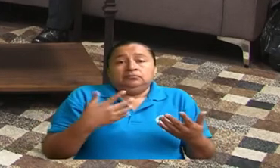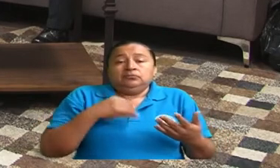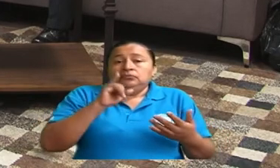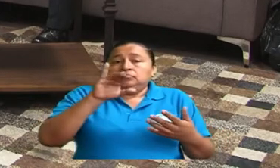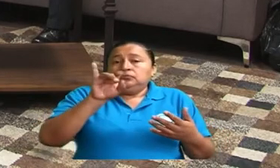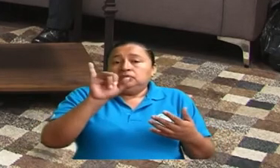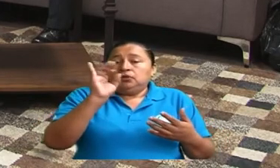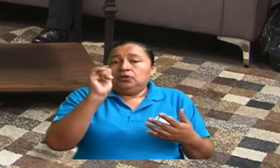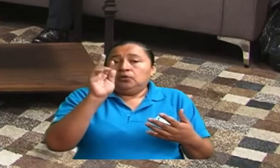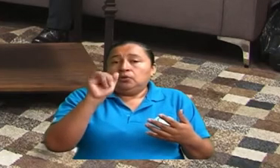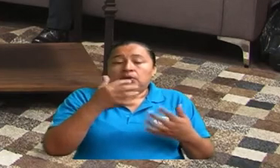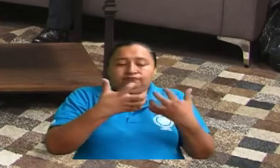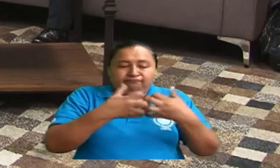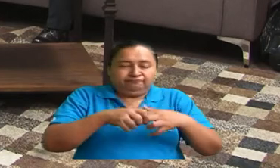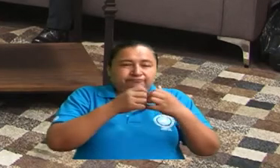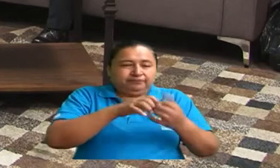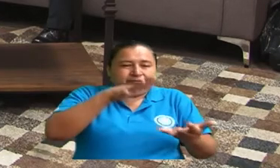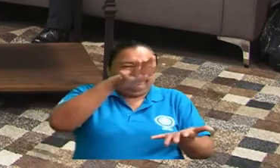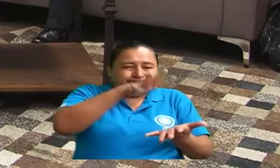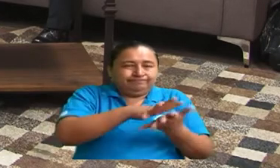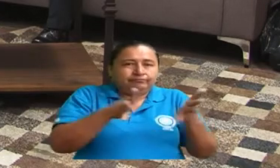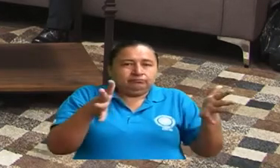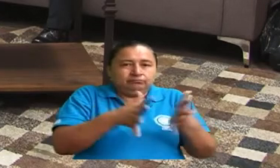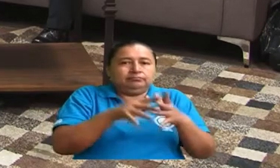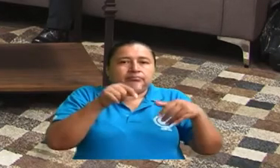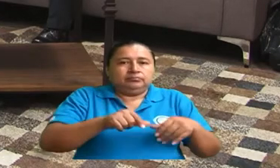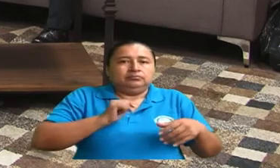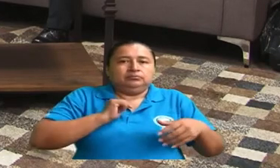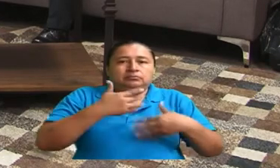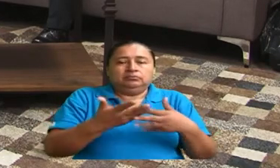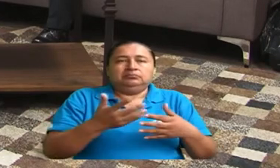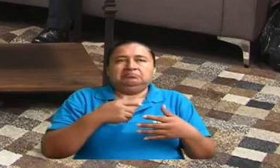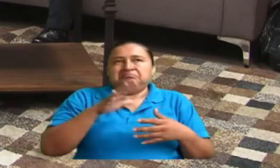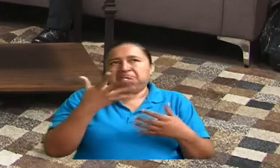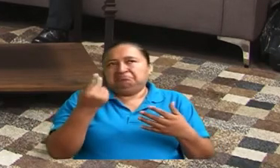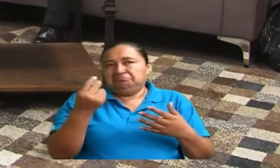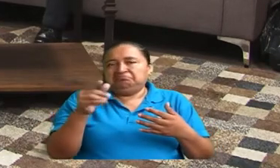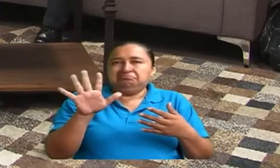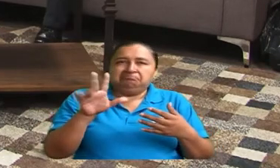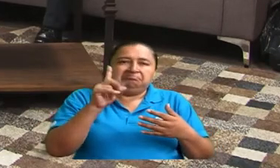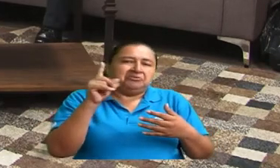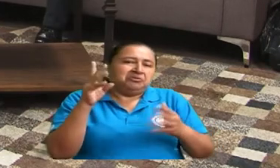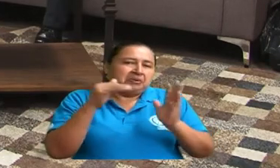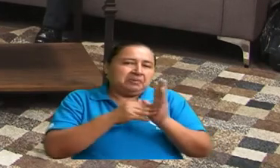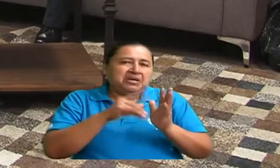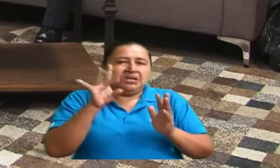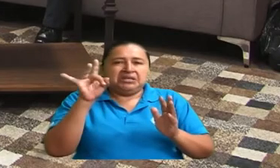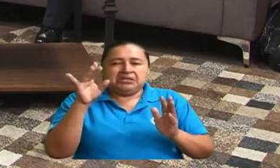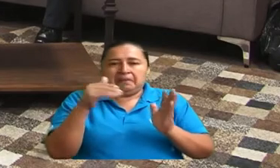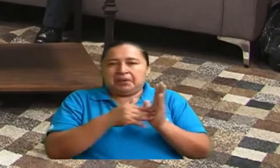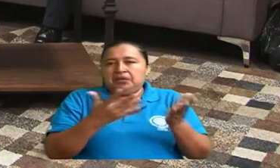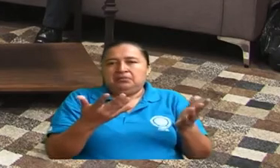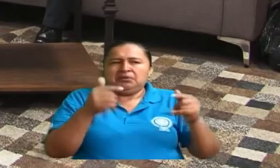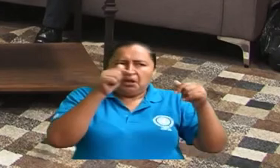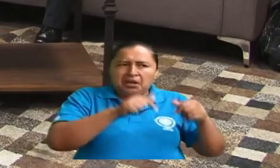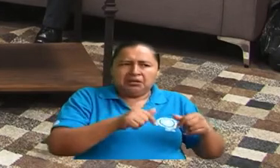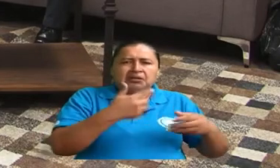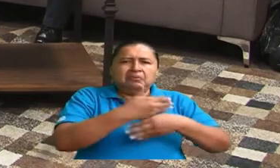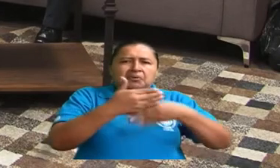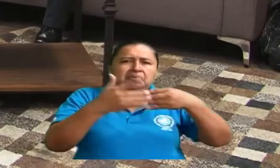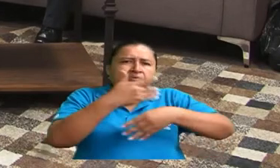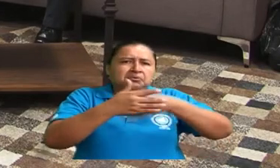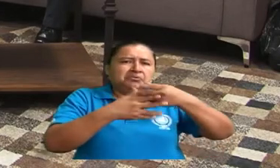inyectora, una trituradora industrial, ¿verdad? Te cuesta 12 mil, 15 mil. ¿Ya? Y aquí las estamos consiguiendo